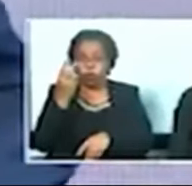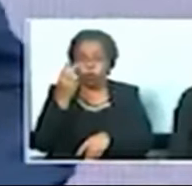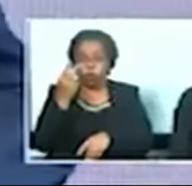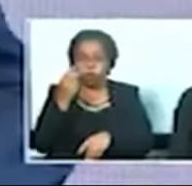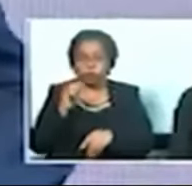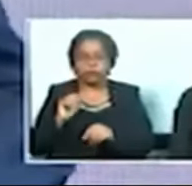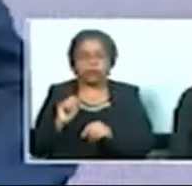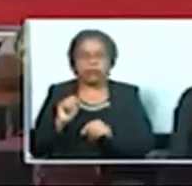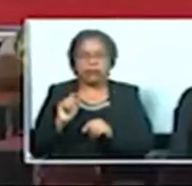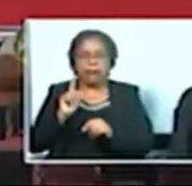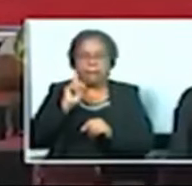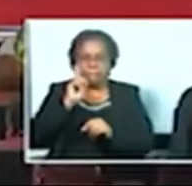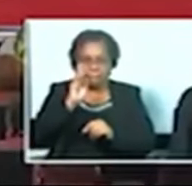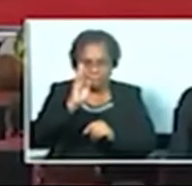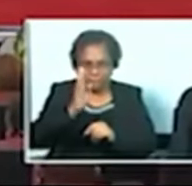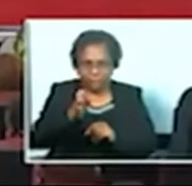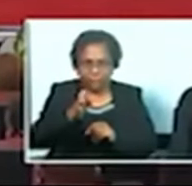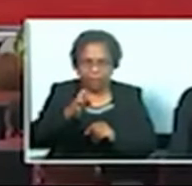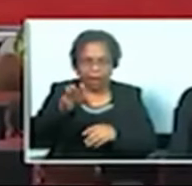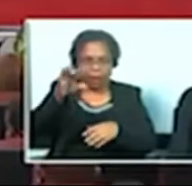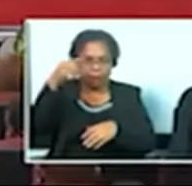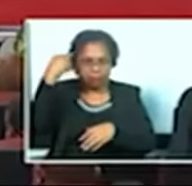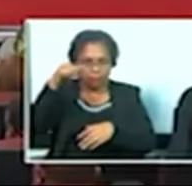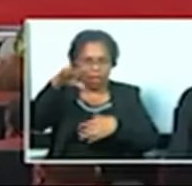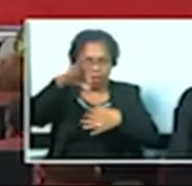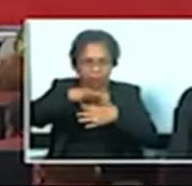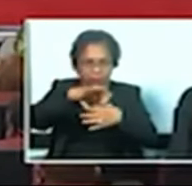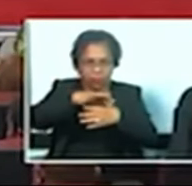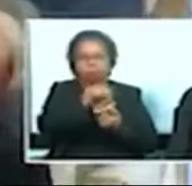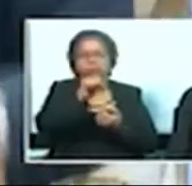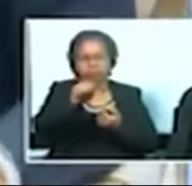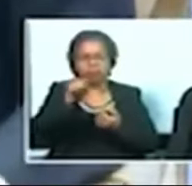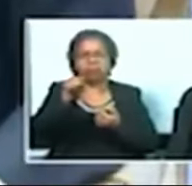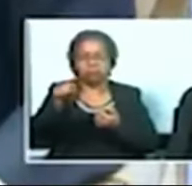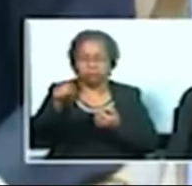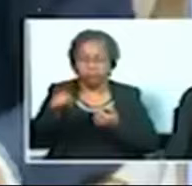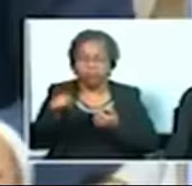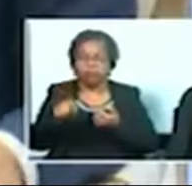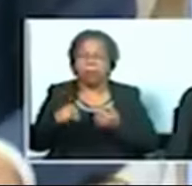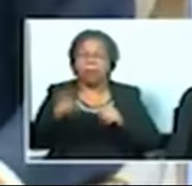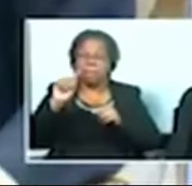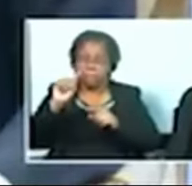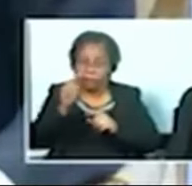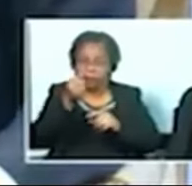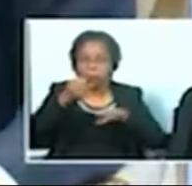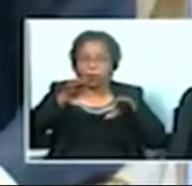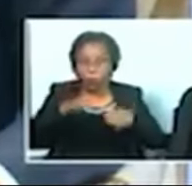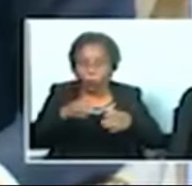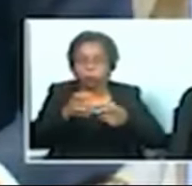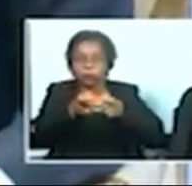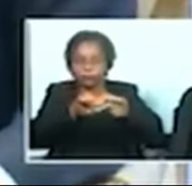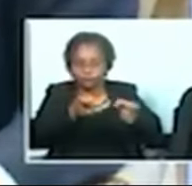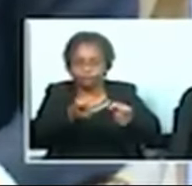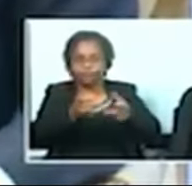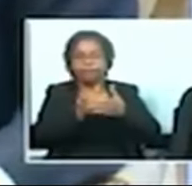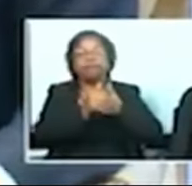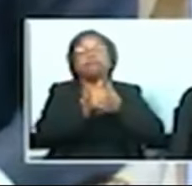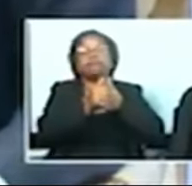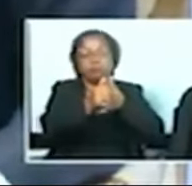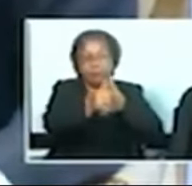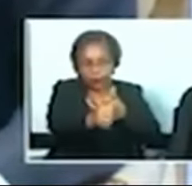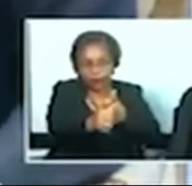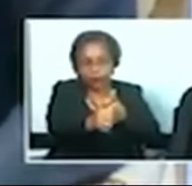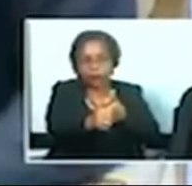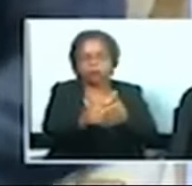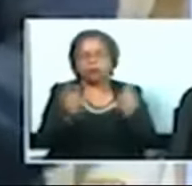rendición de cuentas que realizaron de manera conjunta. Es decir, ustedes están viendo en pantalla tanto a Ricardo como a Alfredo Pacheco en un acto